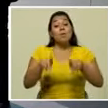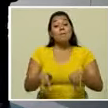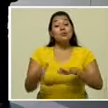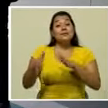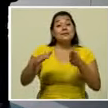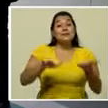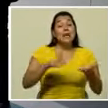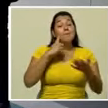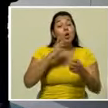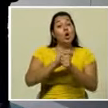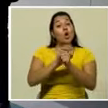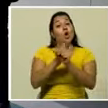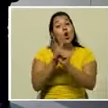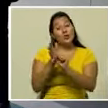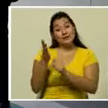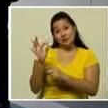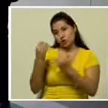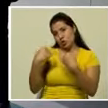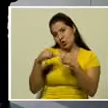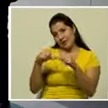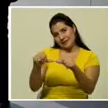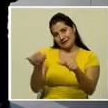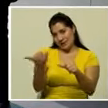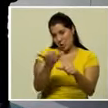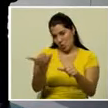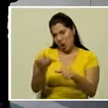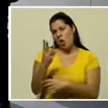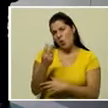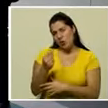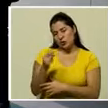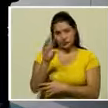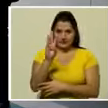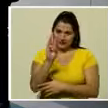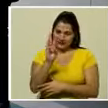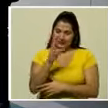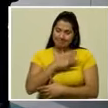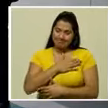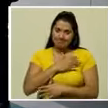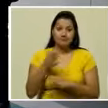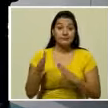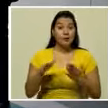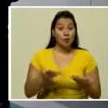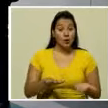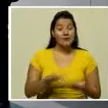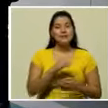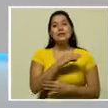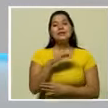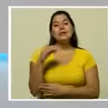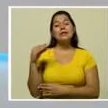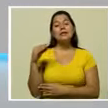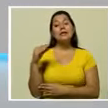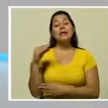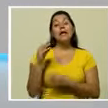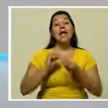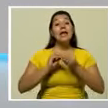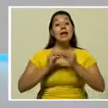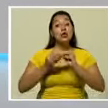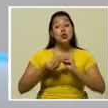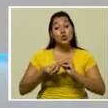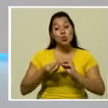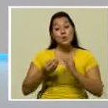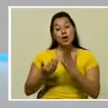COVID-19 se mantiene estable en 6 lamentables muertes, y la cantidad de